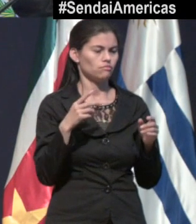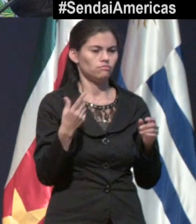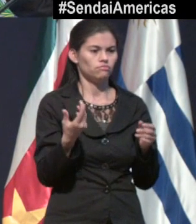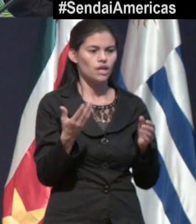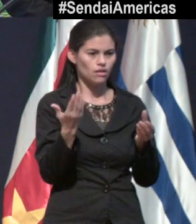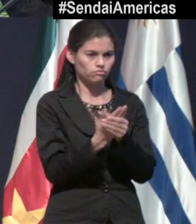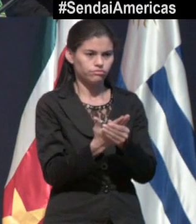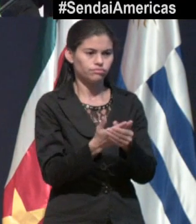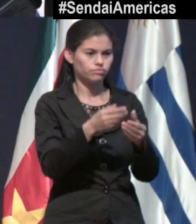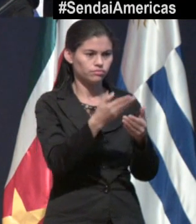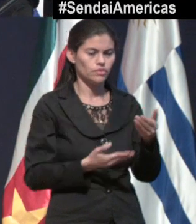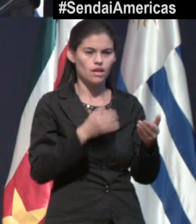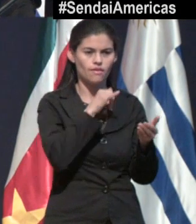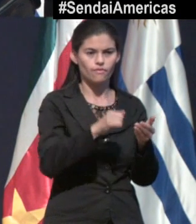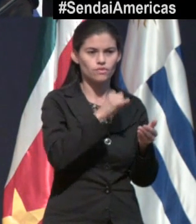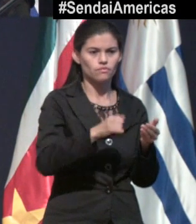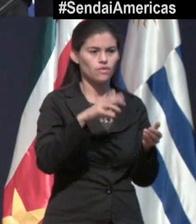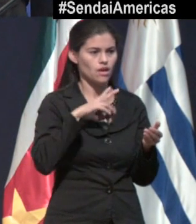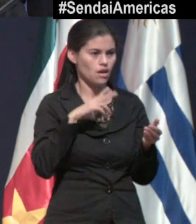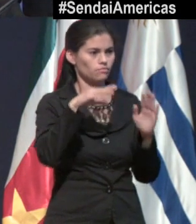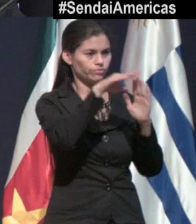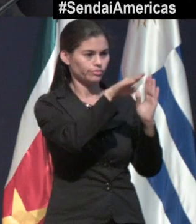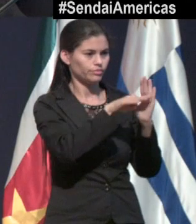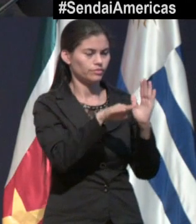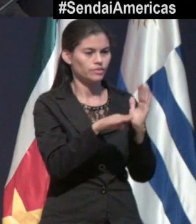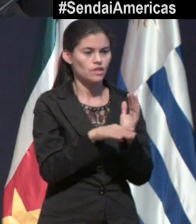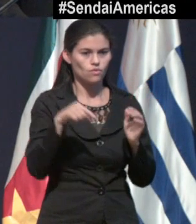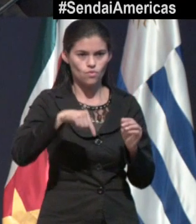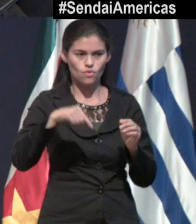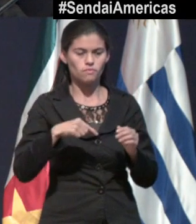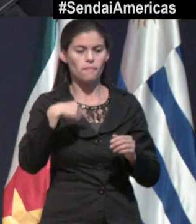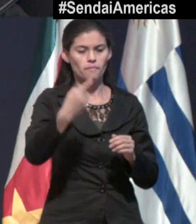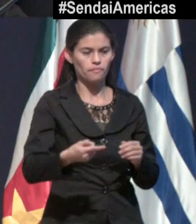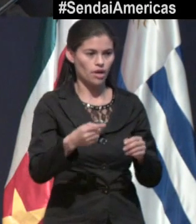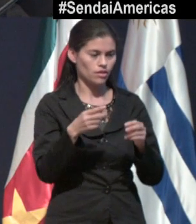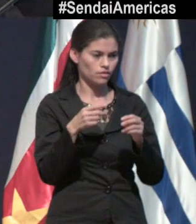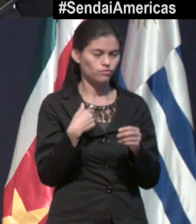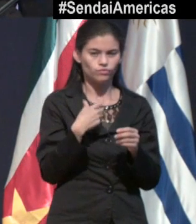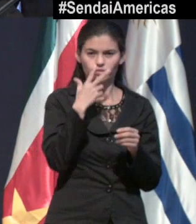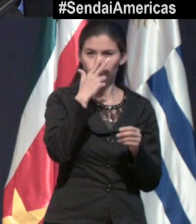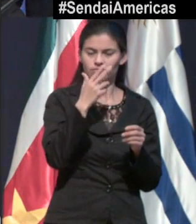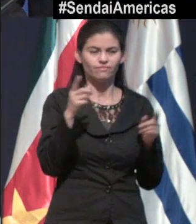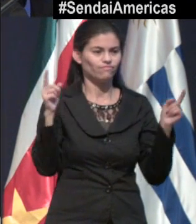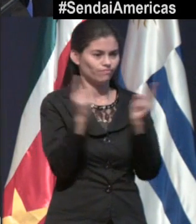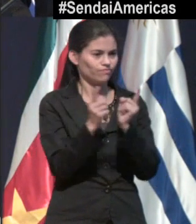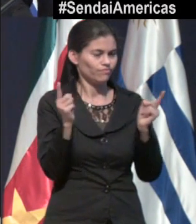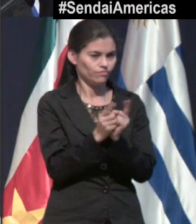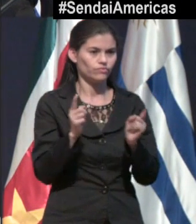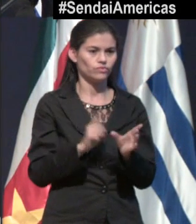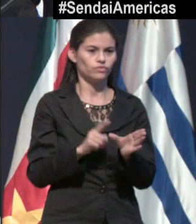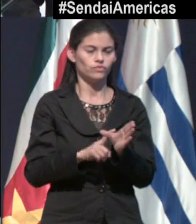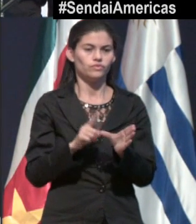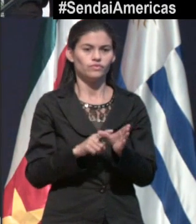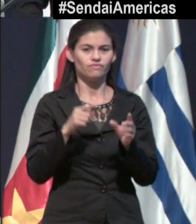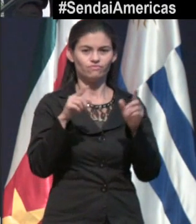con información e incluye la agenda del evento, de manera que me voy a referir simplemente muy brevemente a